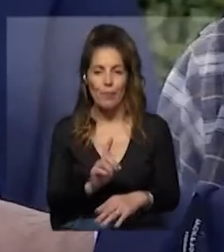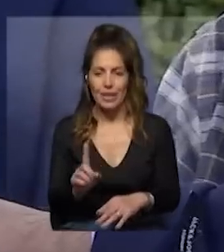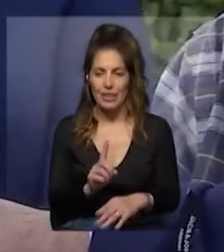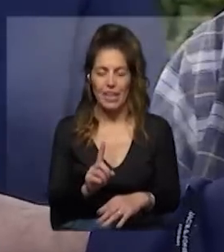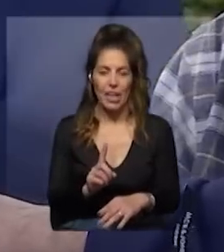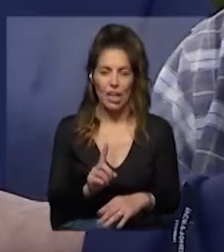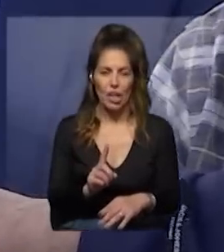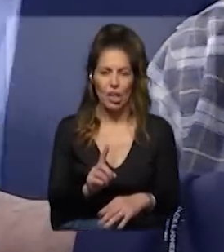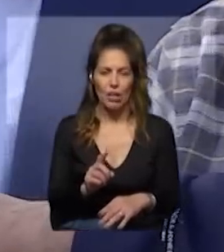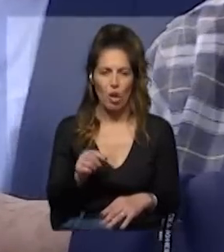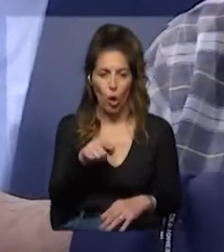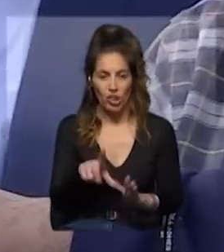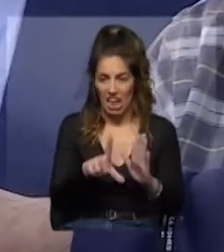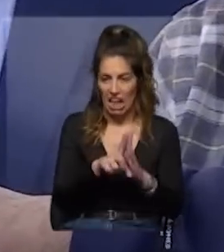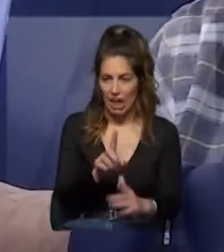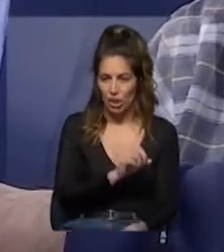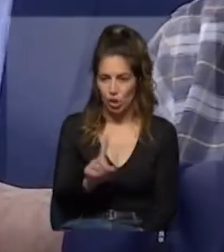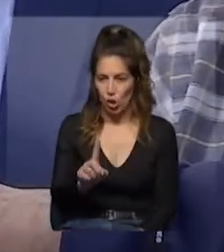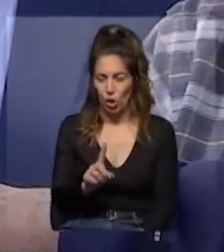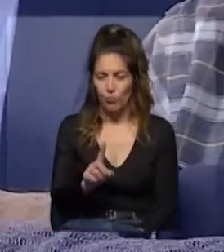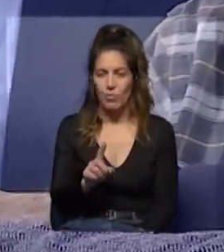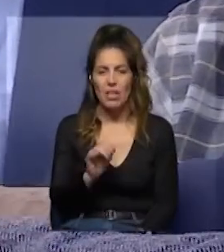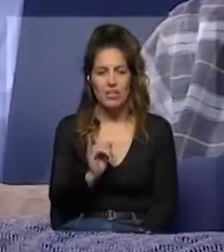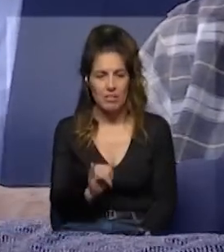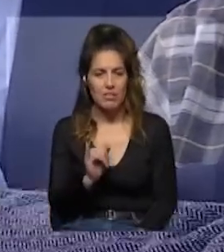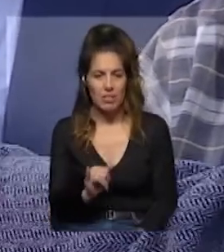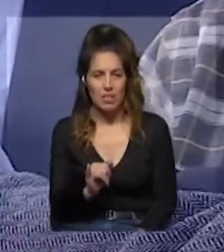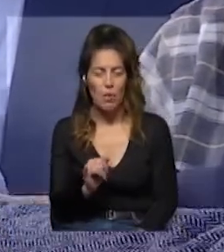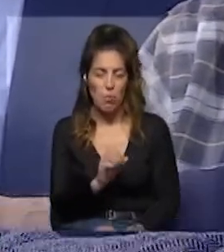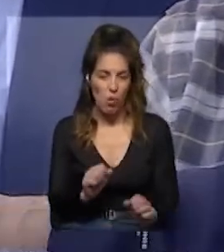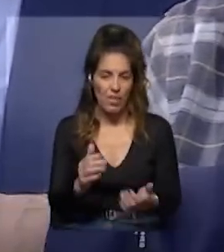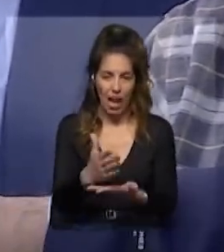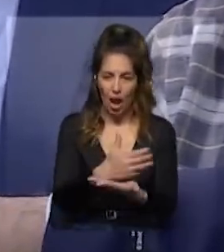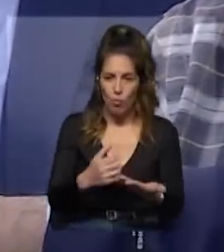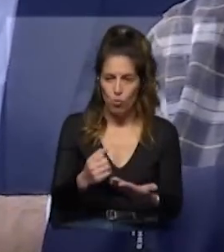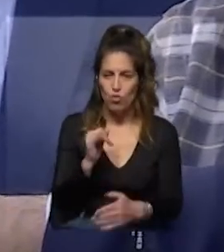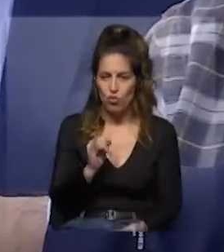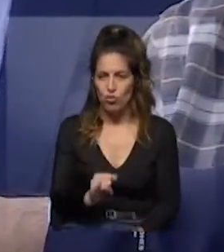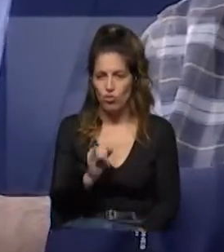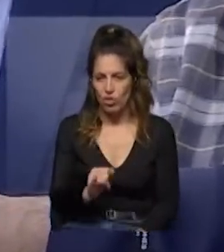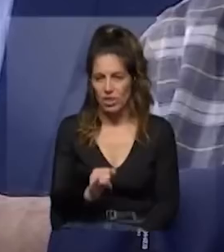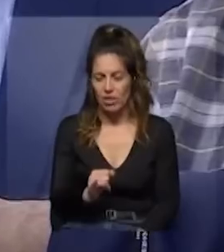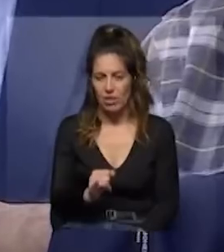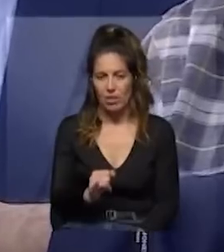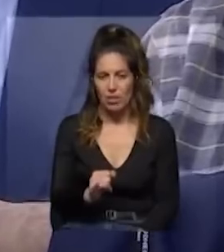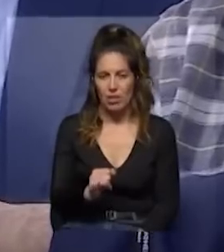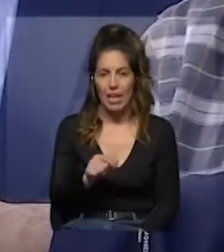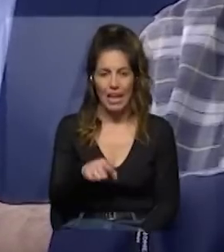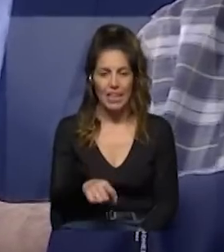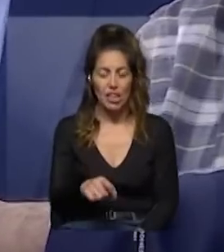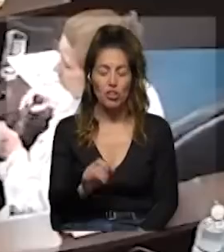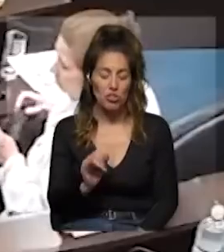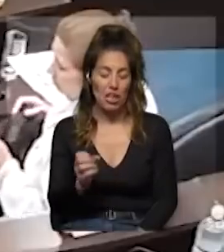ninguna ilegalidad hay discrecional Li Sí puede haber abuso de la discrecionalidad también y en esto hay que hacer